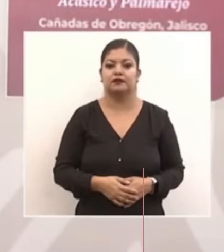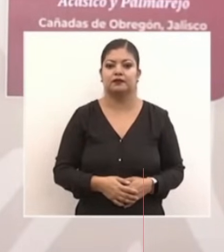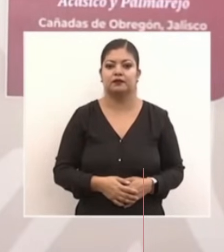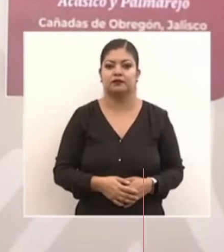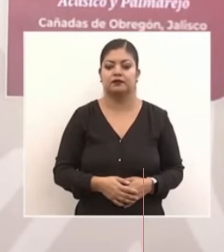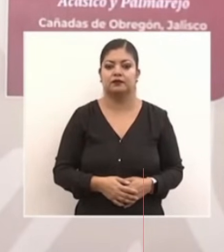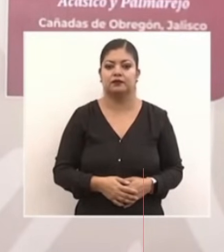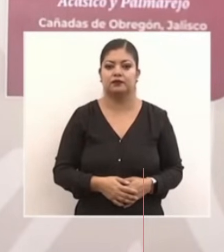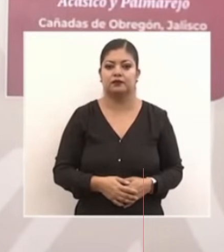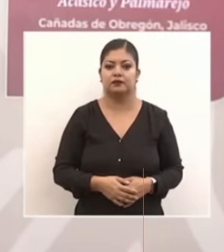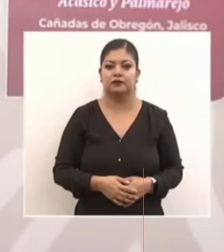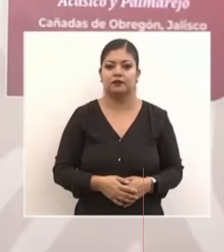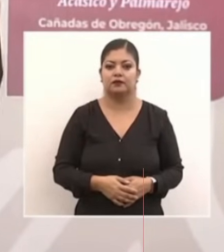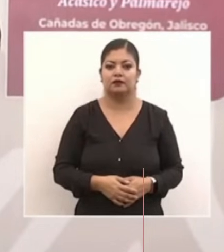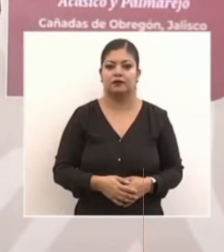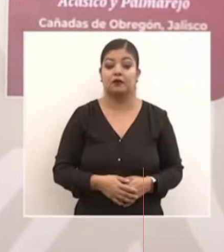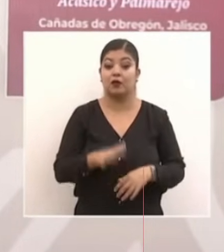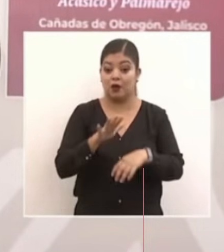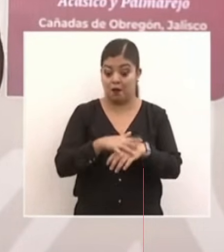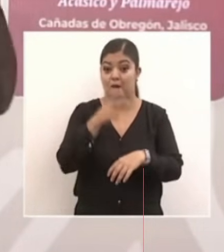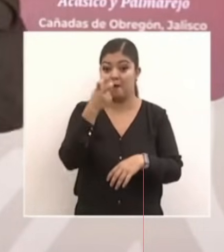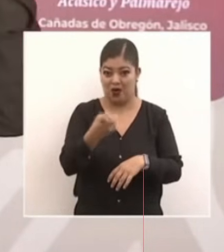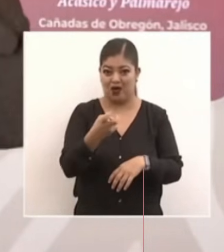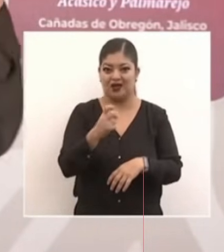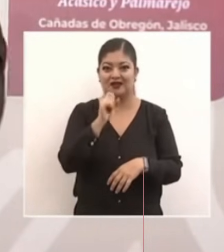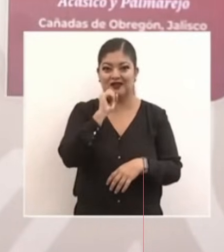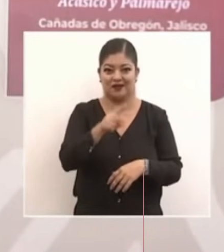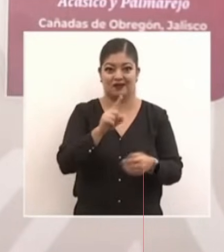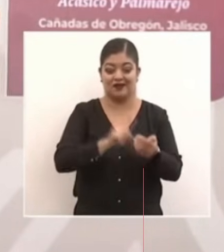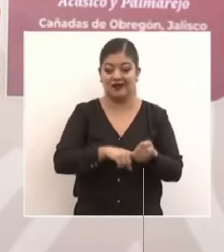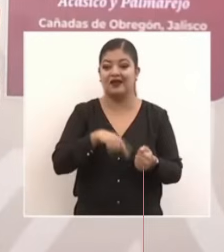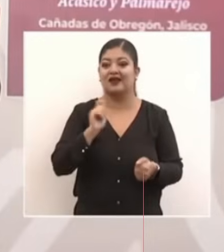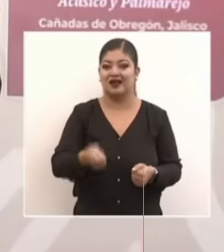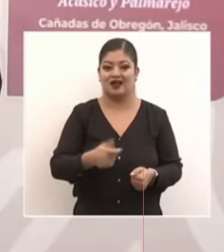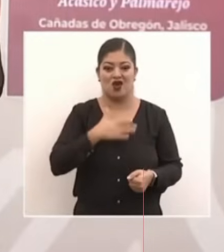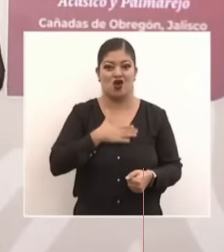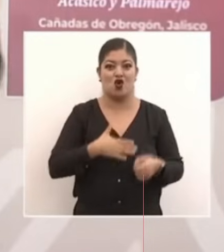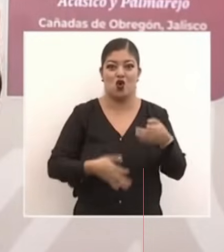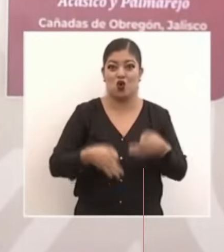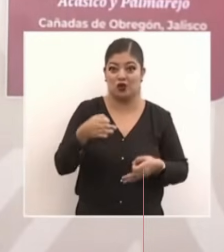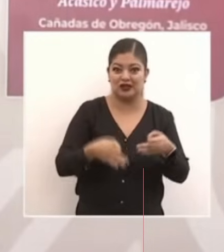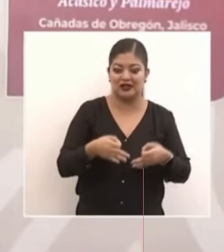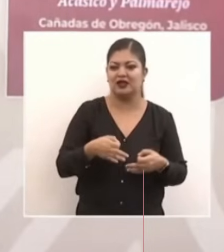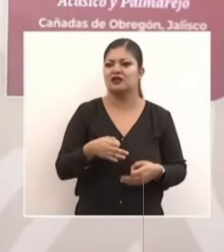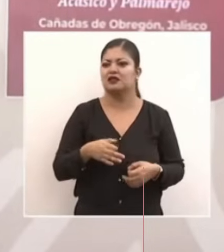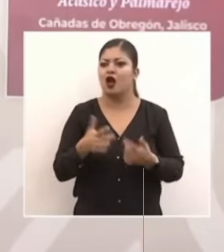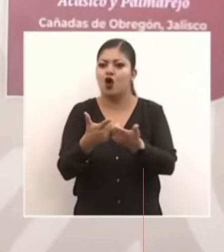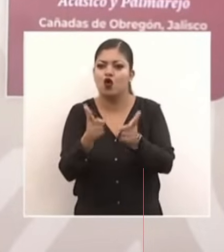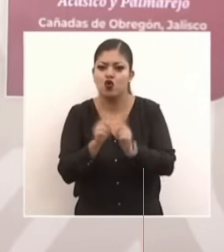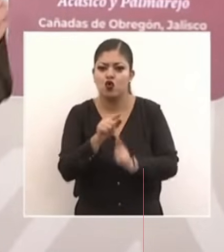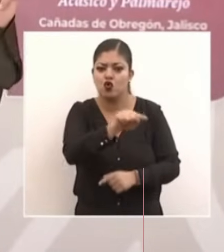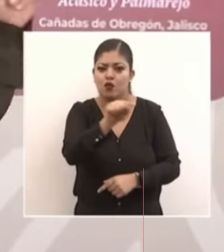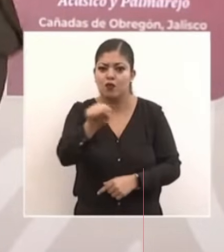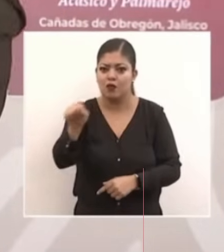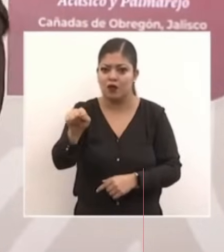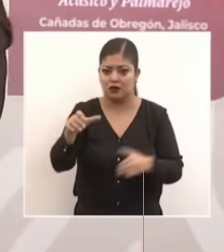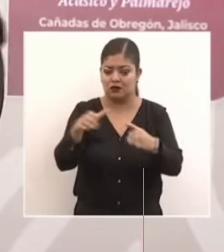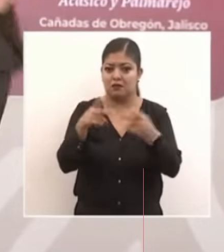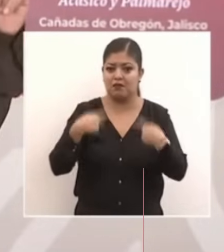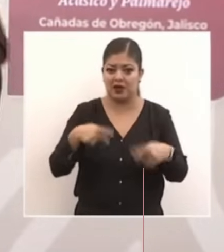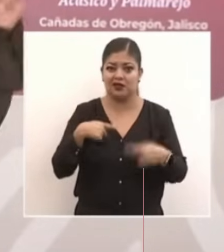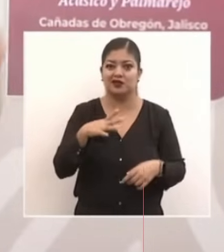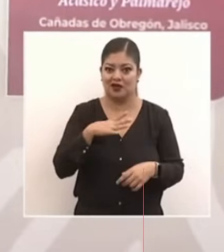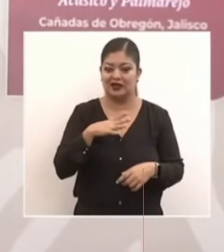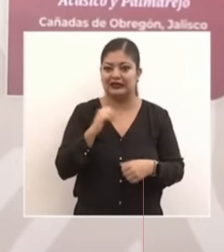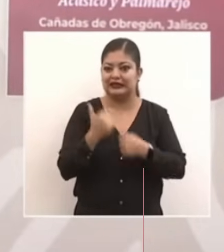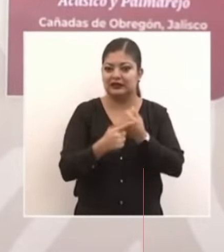Por eso, de los puntos que estaban enlistados en la agenda de justicia con las poblaciones afectadas, había uno que estaba